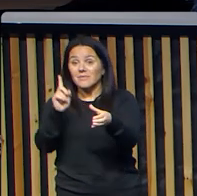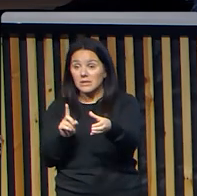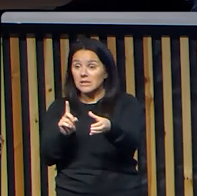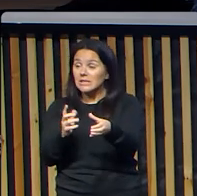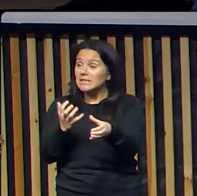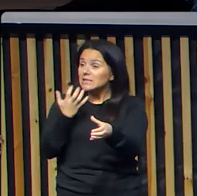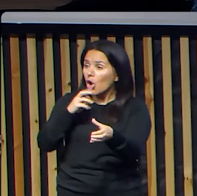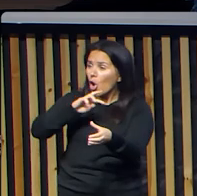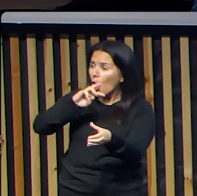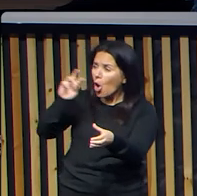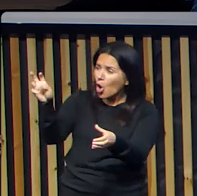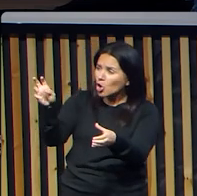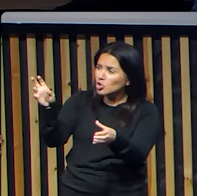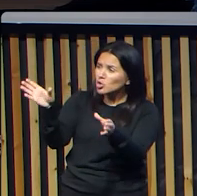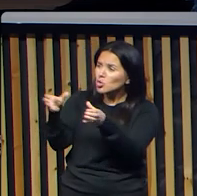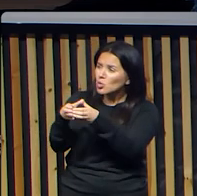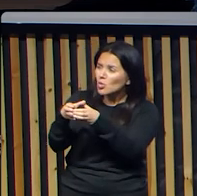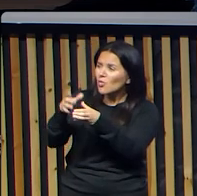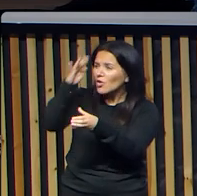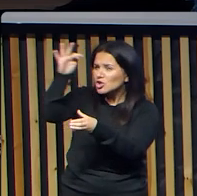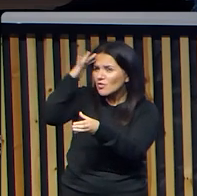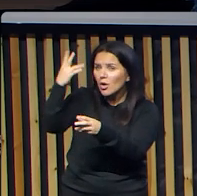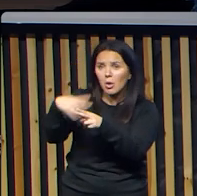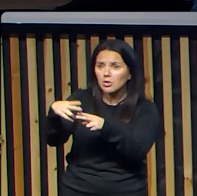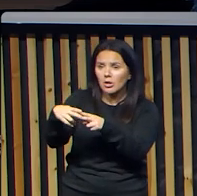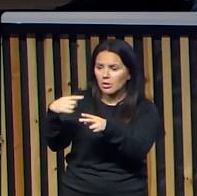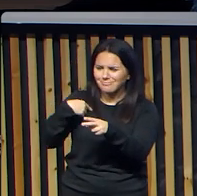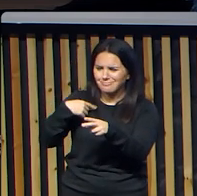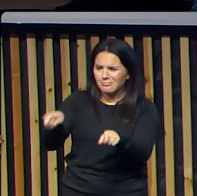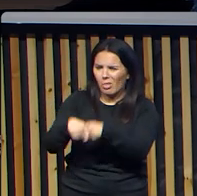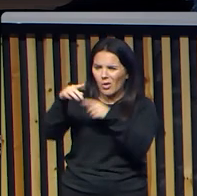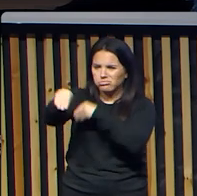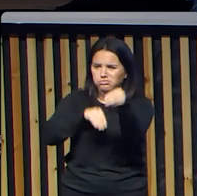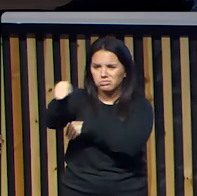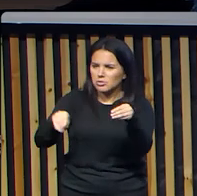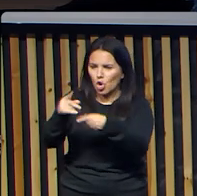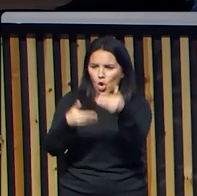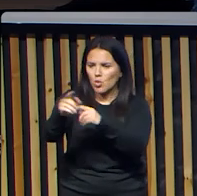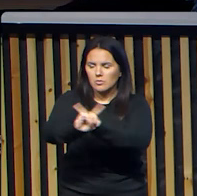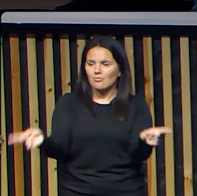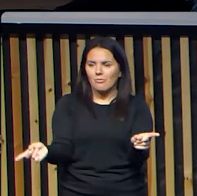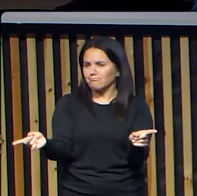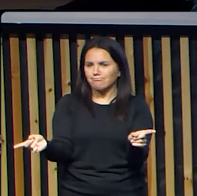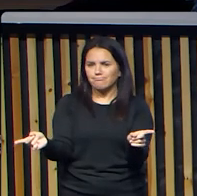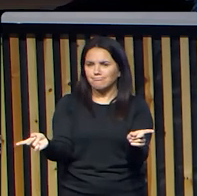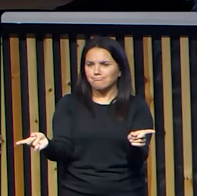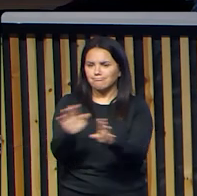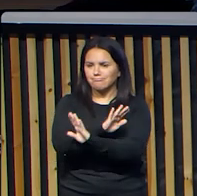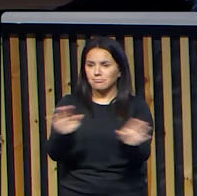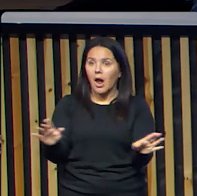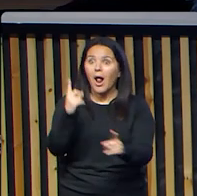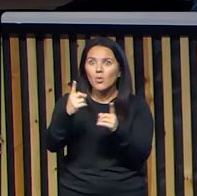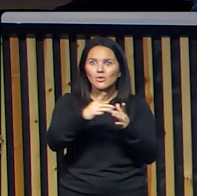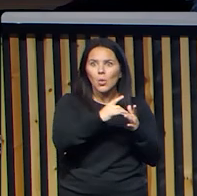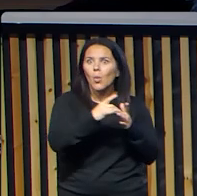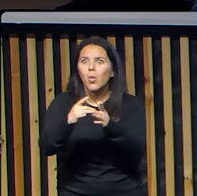seguir no hay iniciativas excelentes que quedan bloqueadas inmediatamente porque vienen del enemigo el hecho es